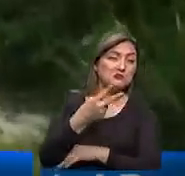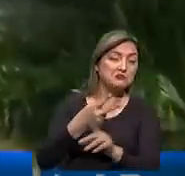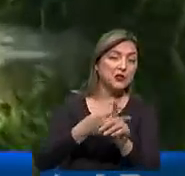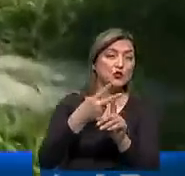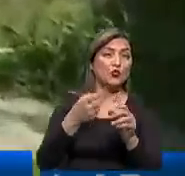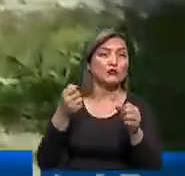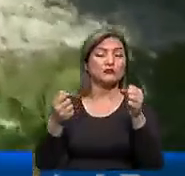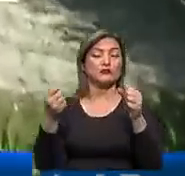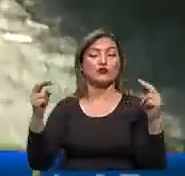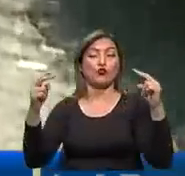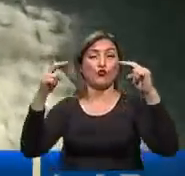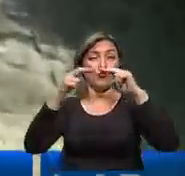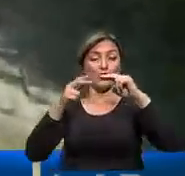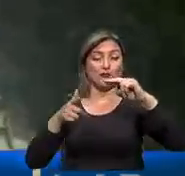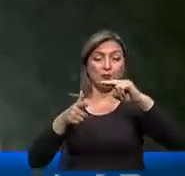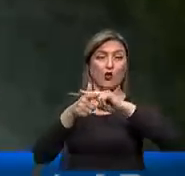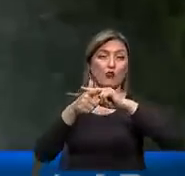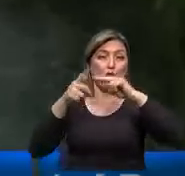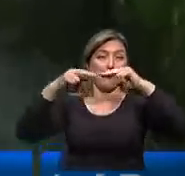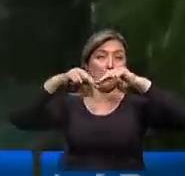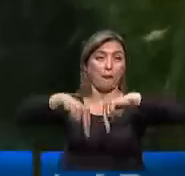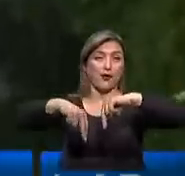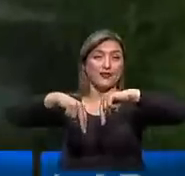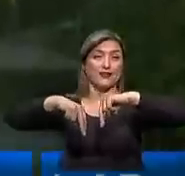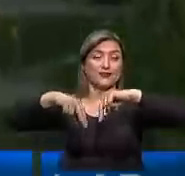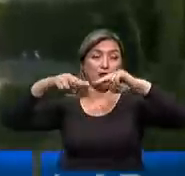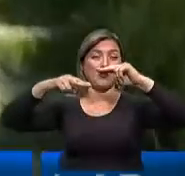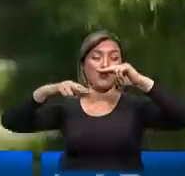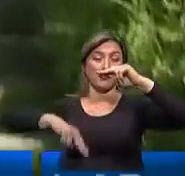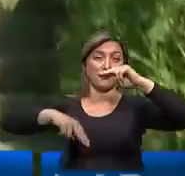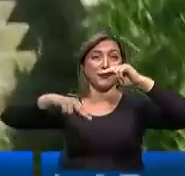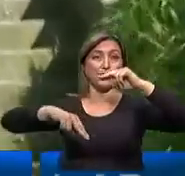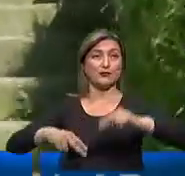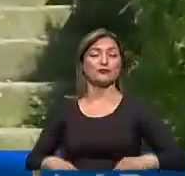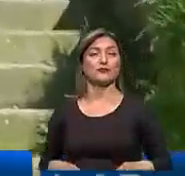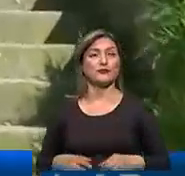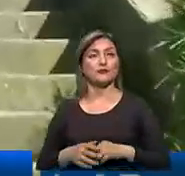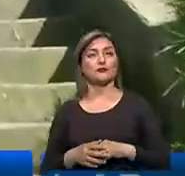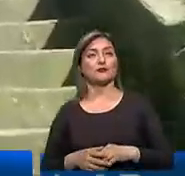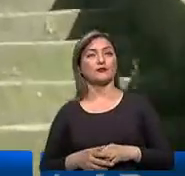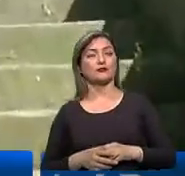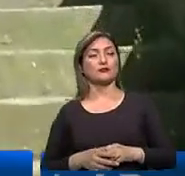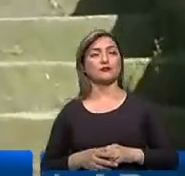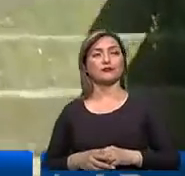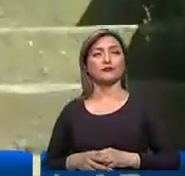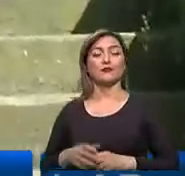un camión pasó por aquí y se llevó una parte del puente peatonal en el sentido